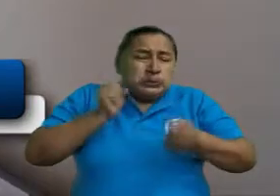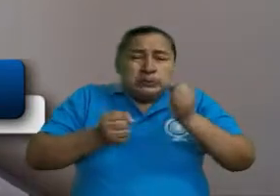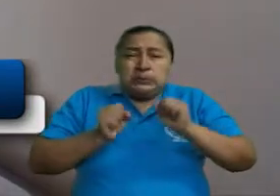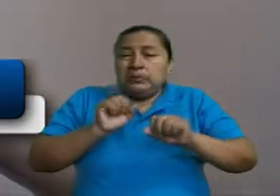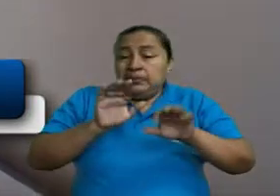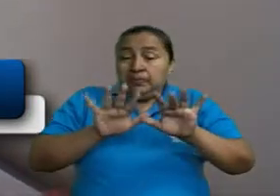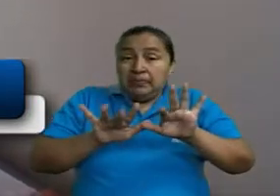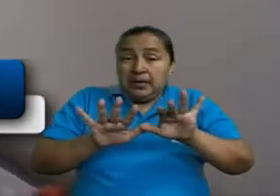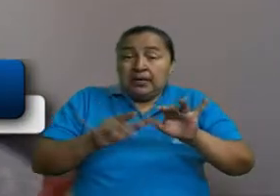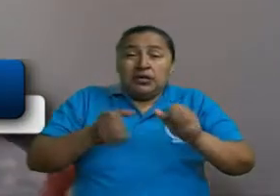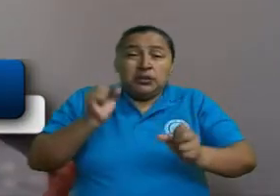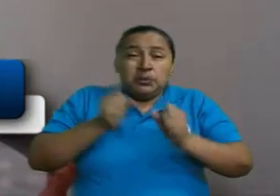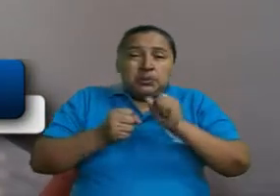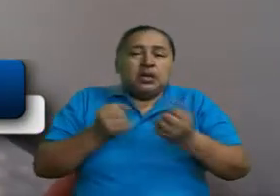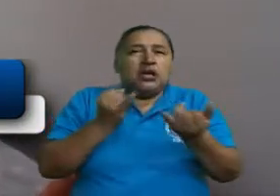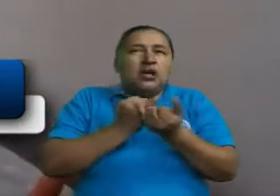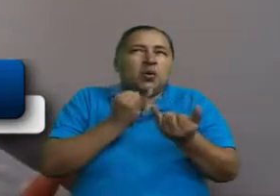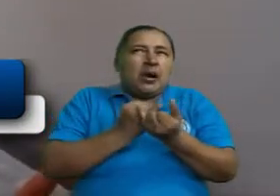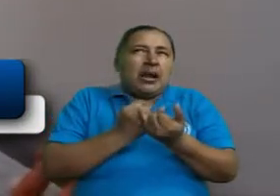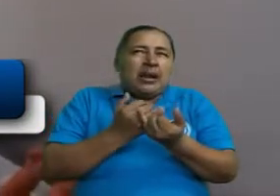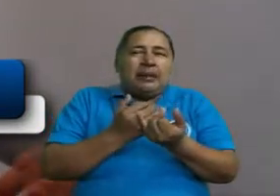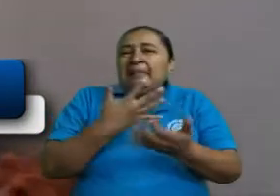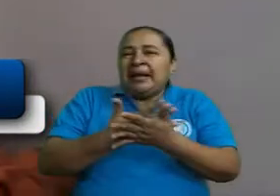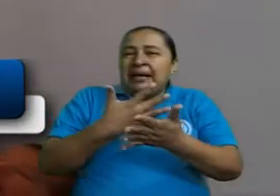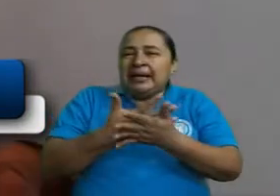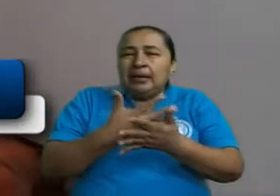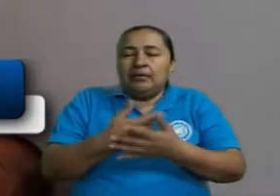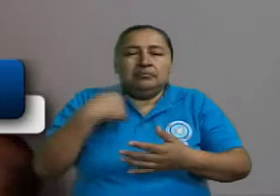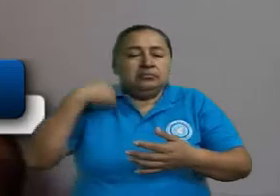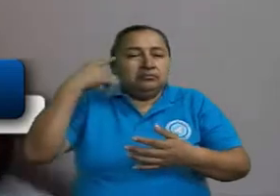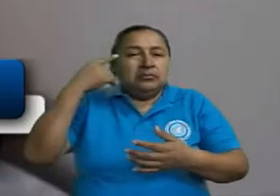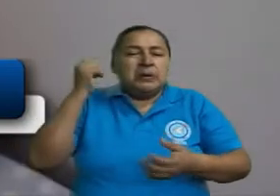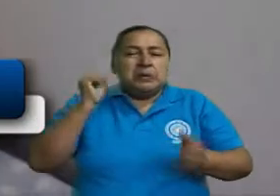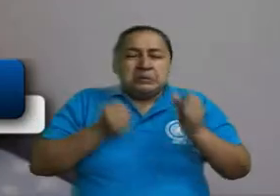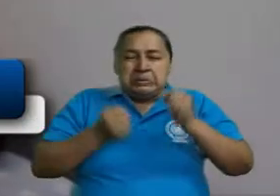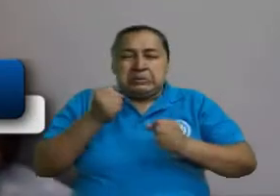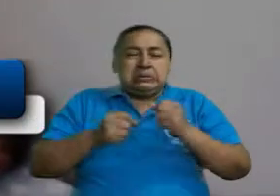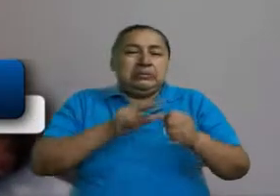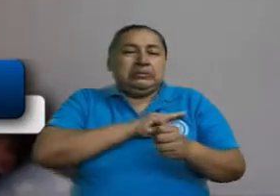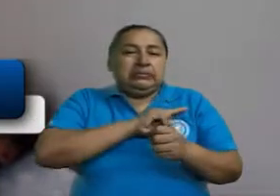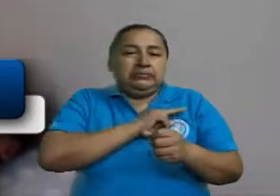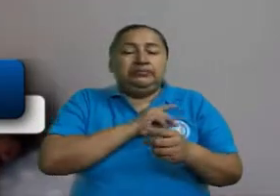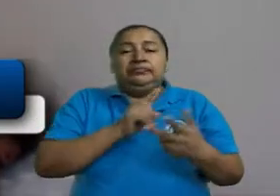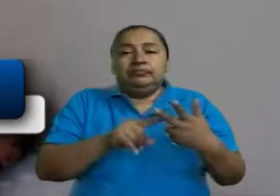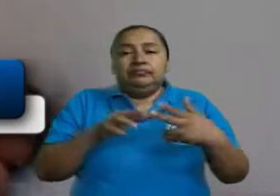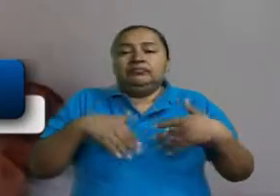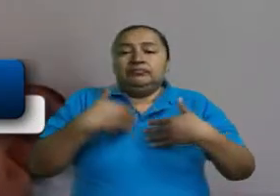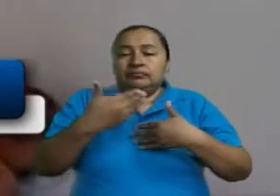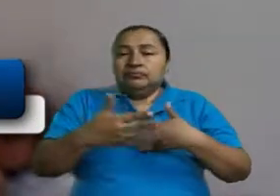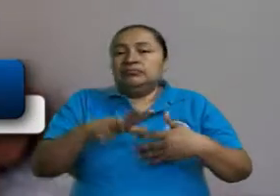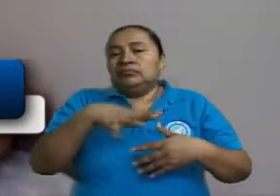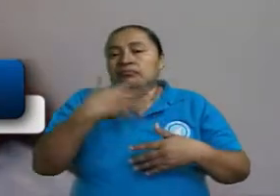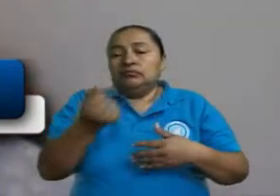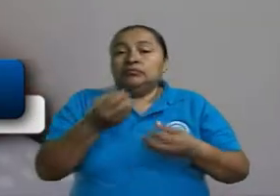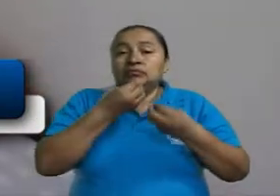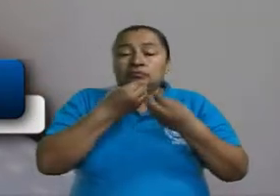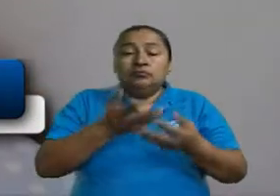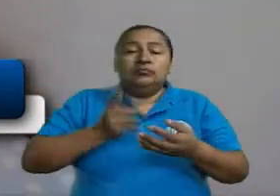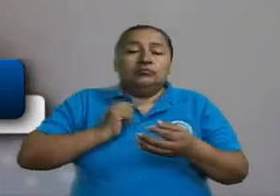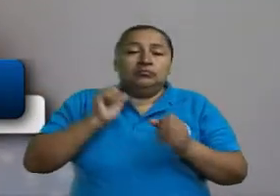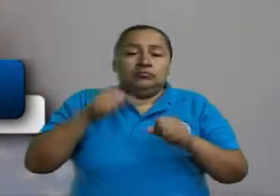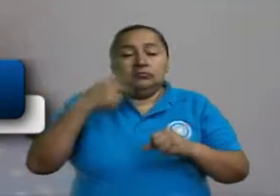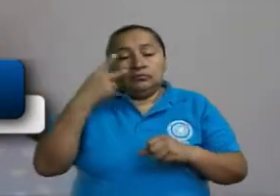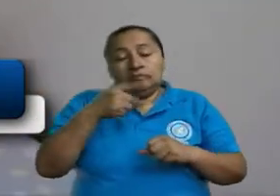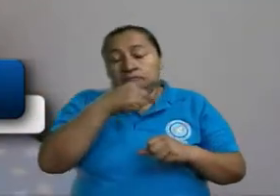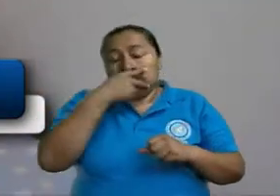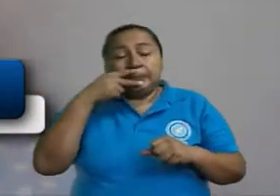y es como una rabieta, más o menos así se mira, como una rabieta. Entonces, eso es otro de los datos que pueden ver los